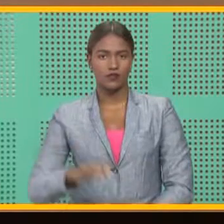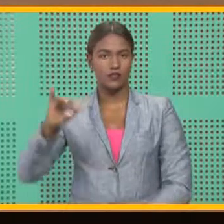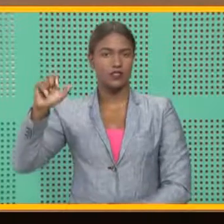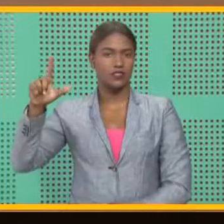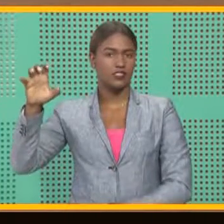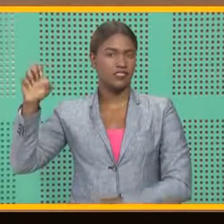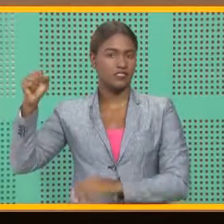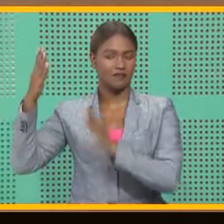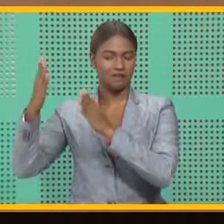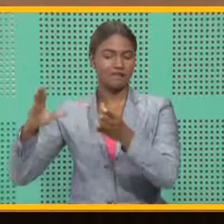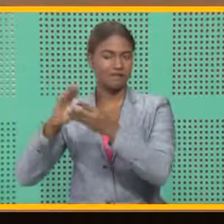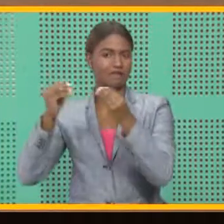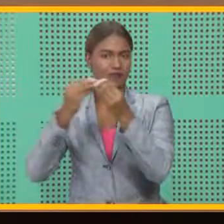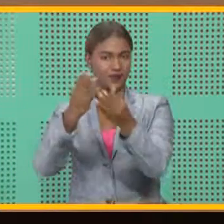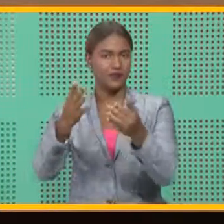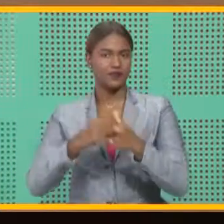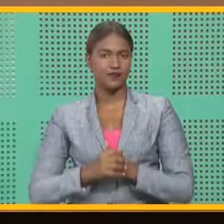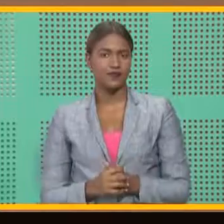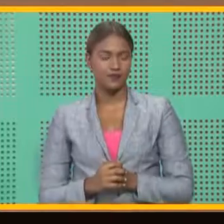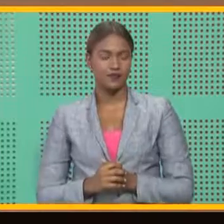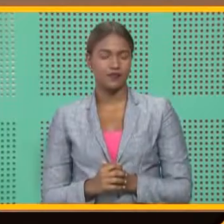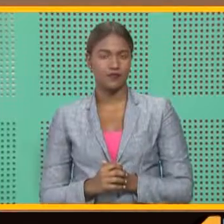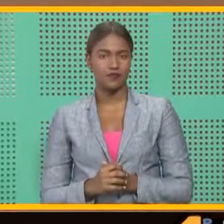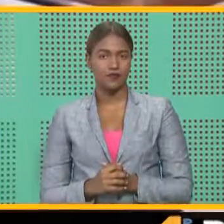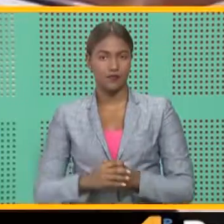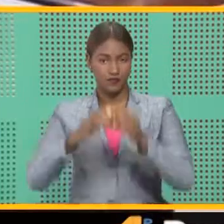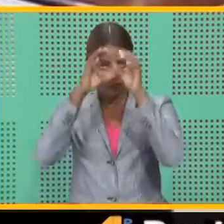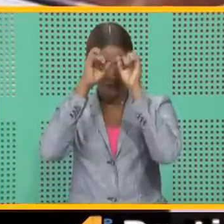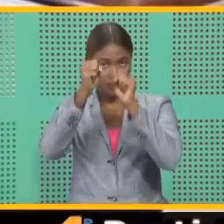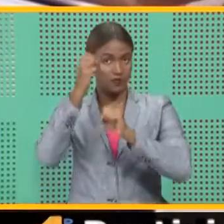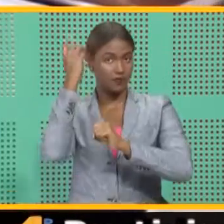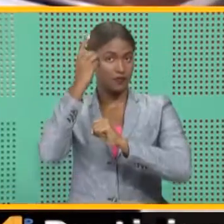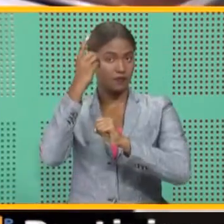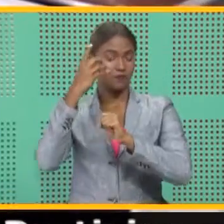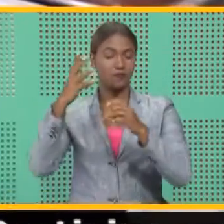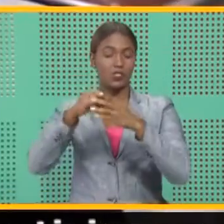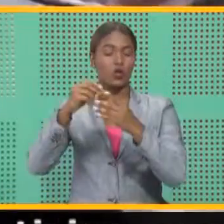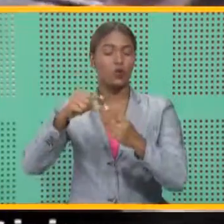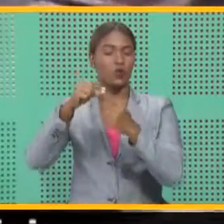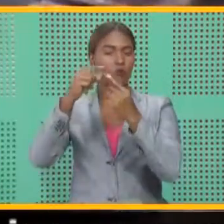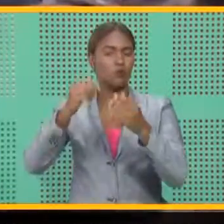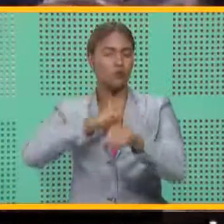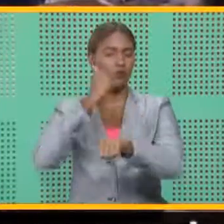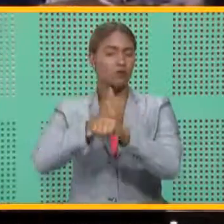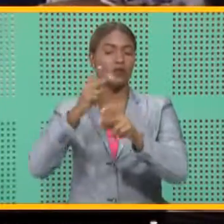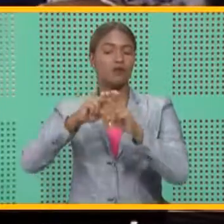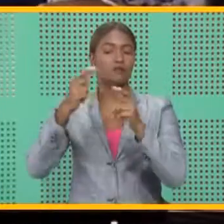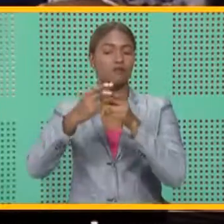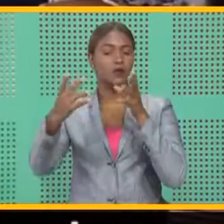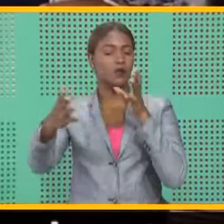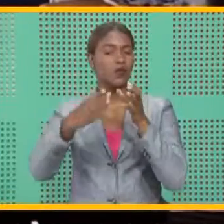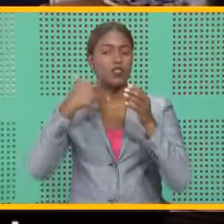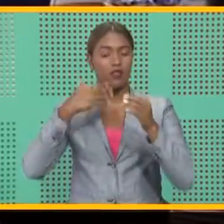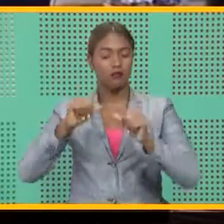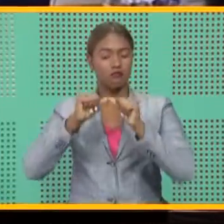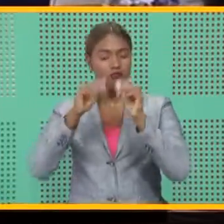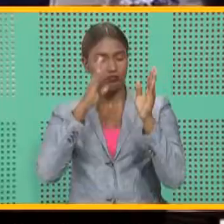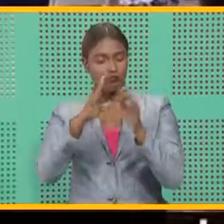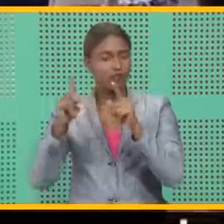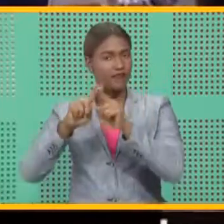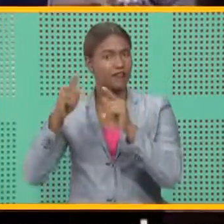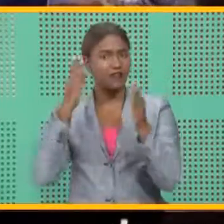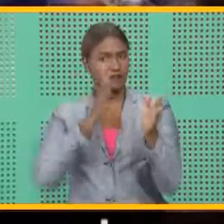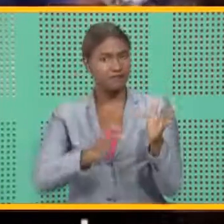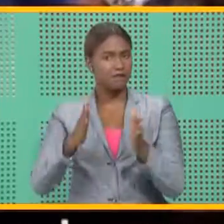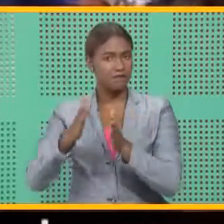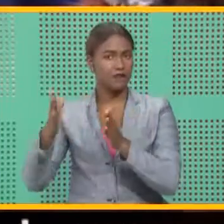Angeli Suárez con ustedes. Amigos, el presidente Danilo Medina encabezó la mañana de hoy una reunión en la que dio seguimiento a los avances